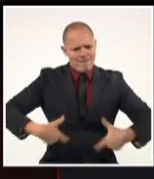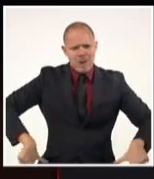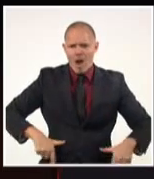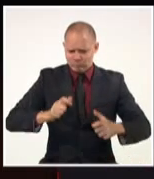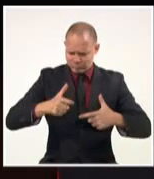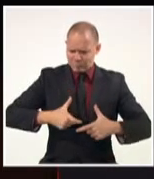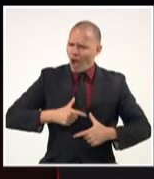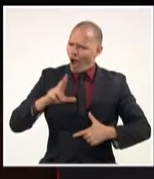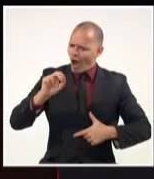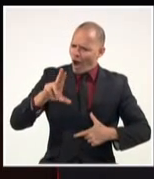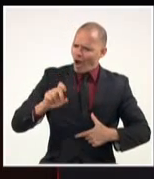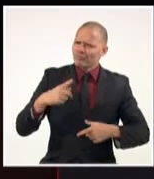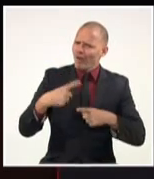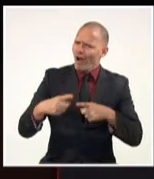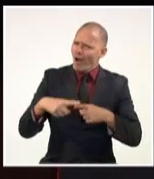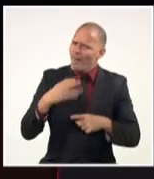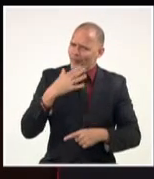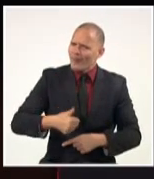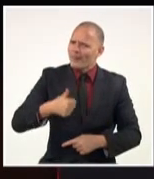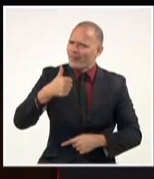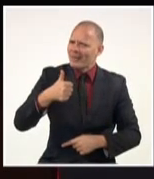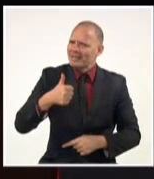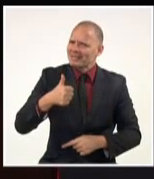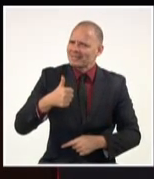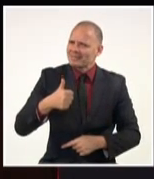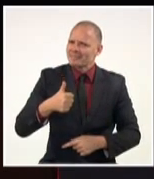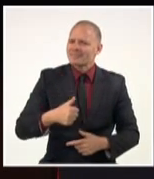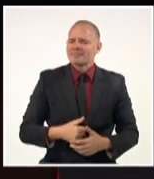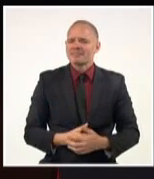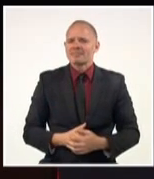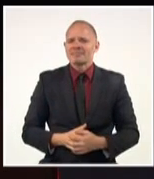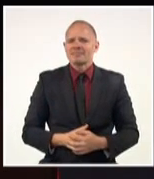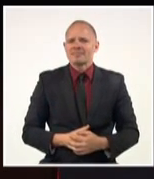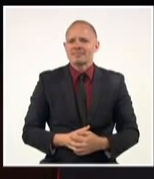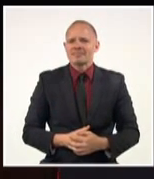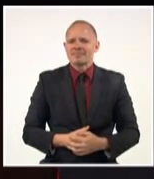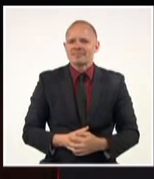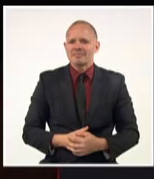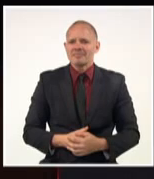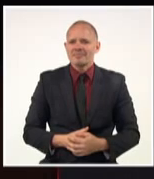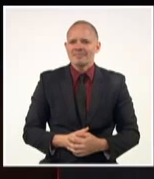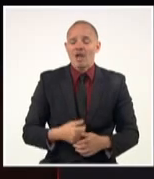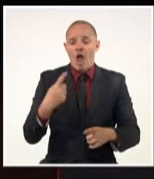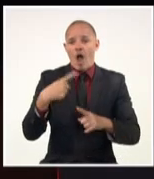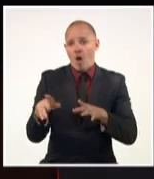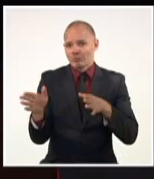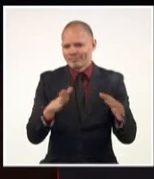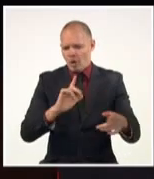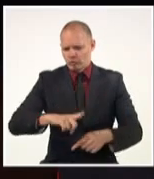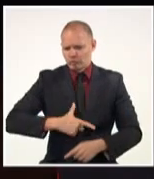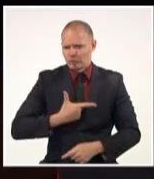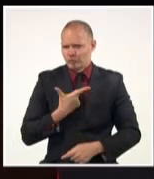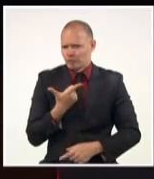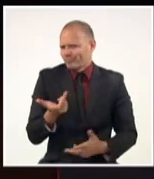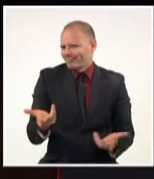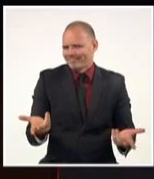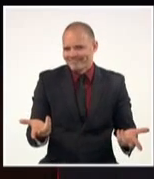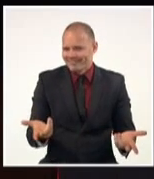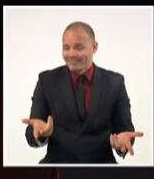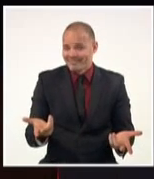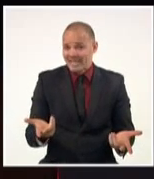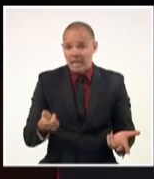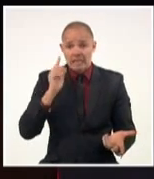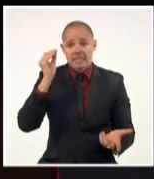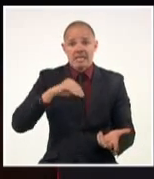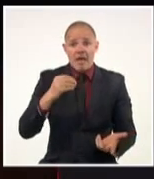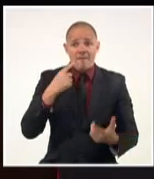número relativamente pequeño de la población cubana. Nuestra cultura, reconocida internacionalmente en